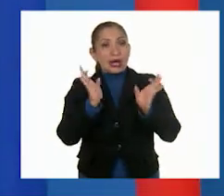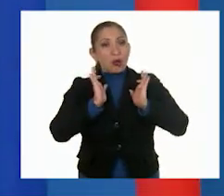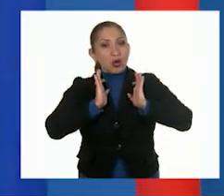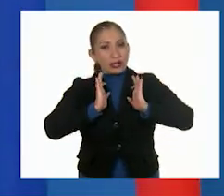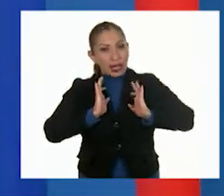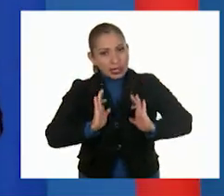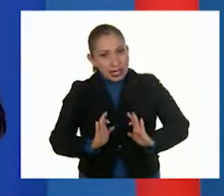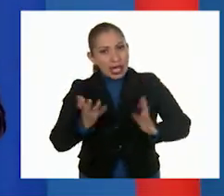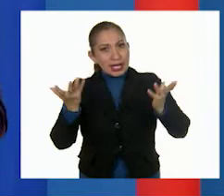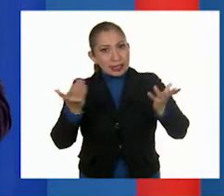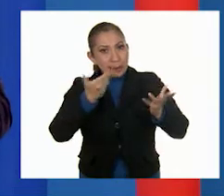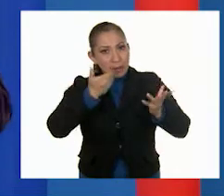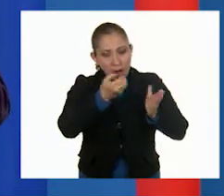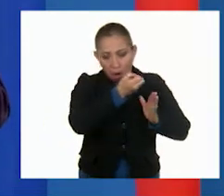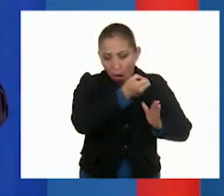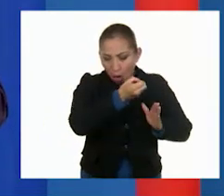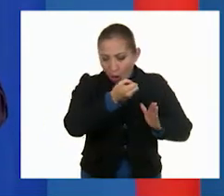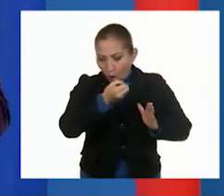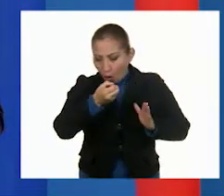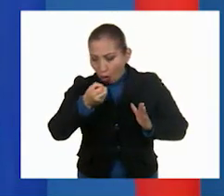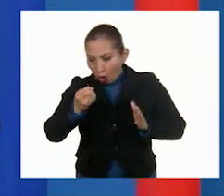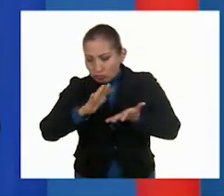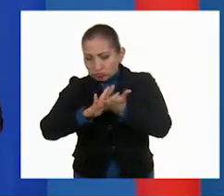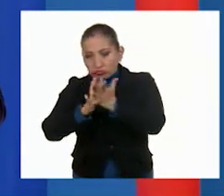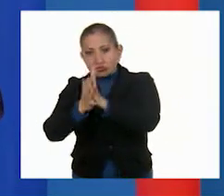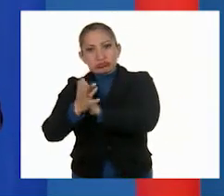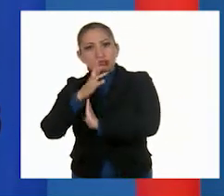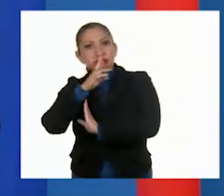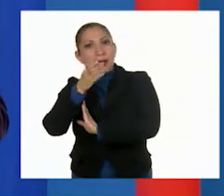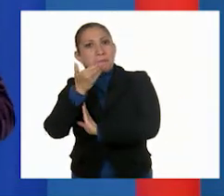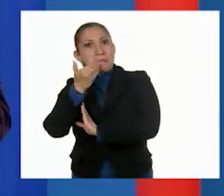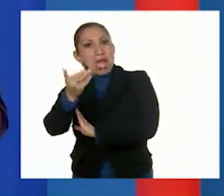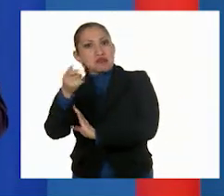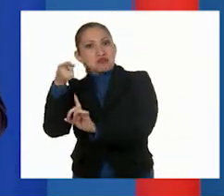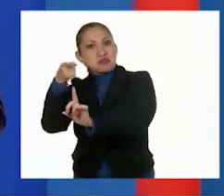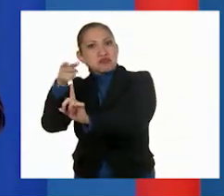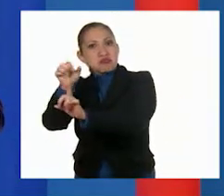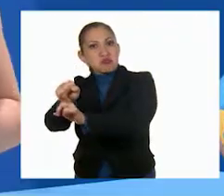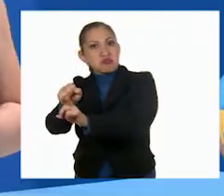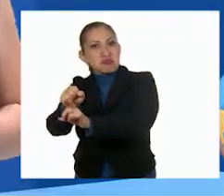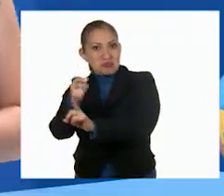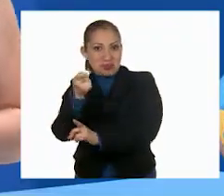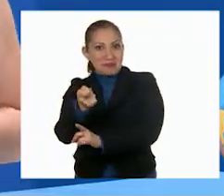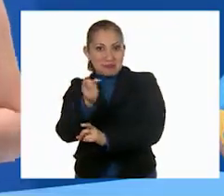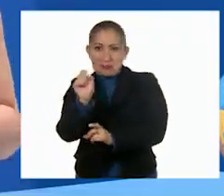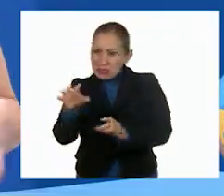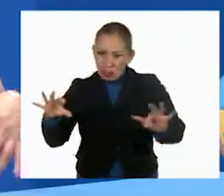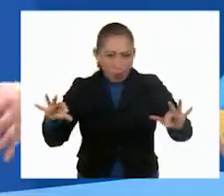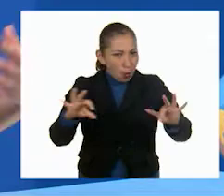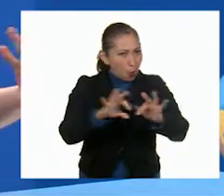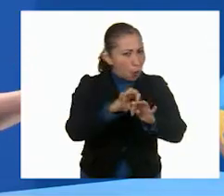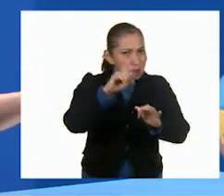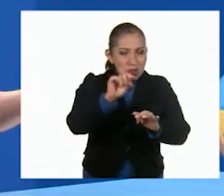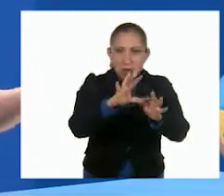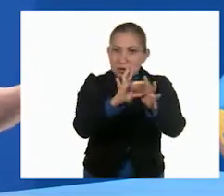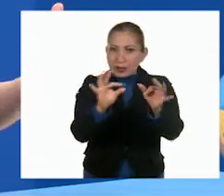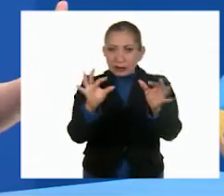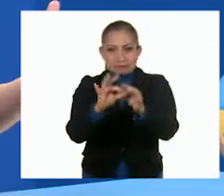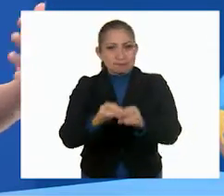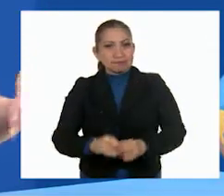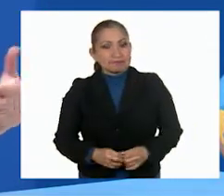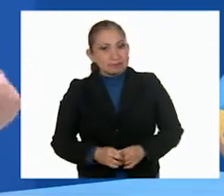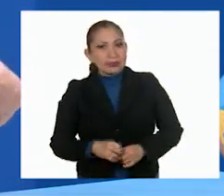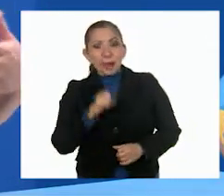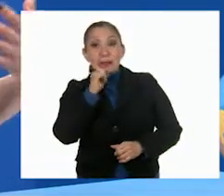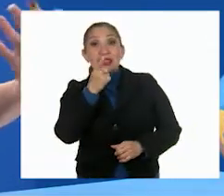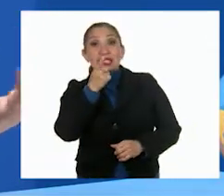manera correcta, entonces creo que podemos llegar a un mejor resultado o a nuestro objetivo, ¿no? Así es, así es. También tiene referencia a